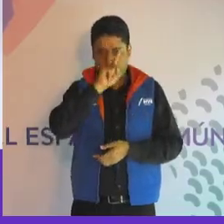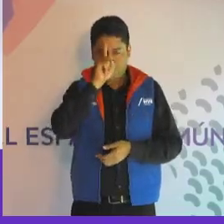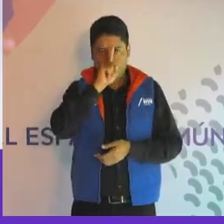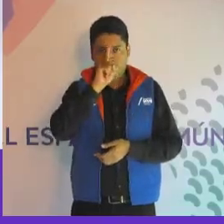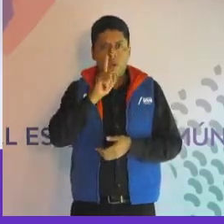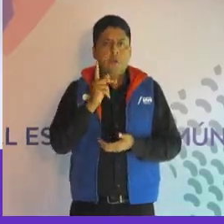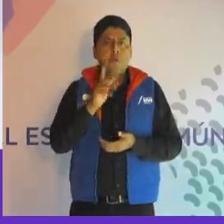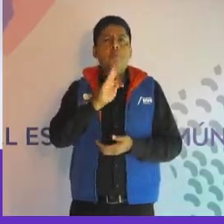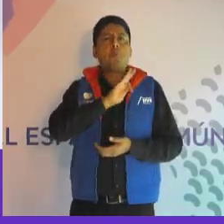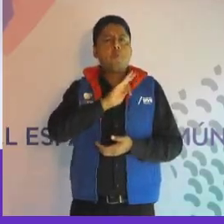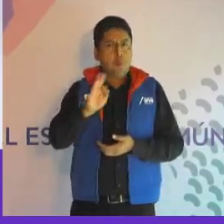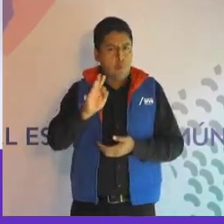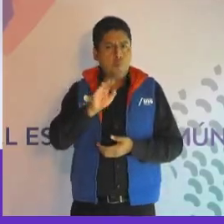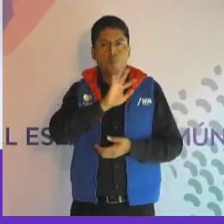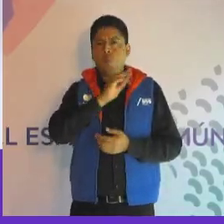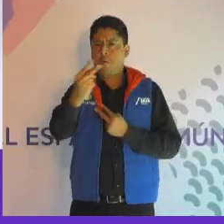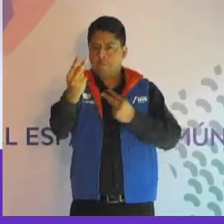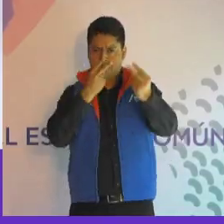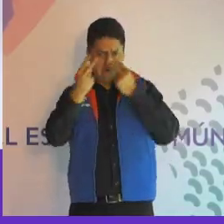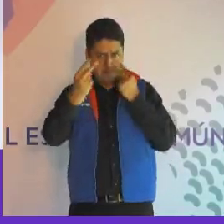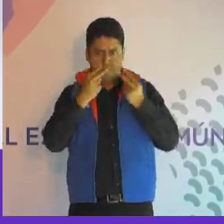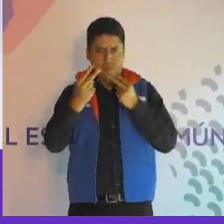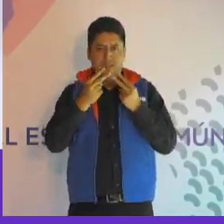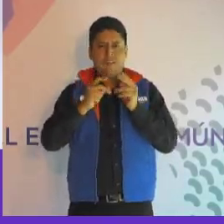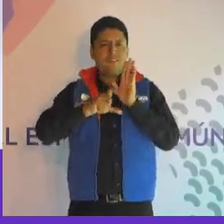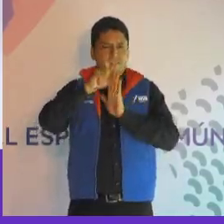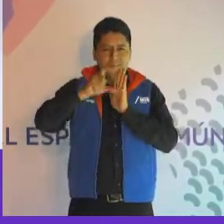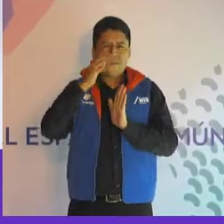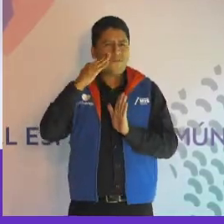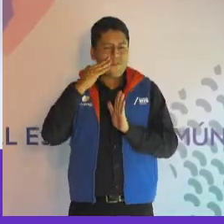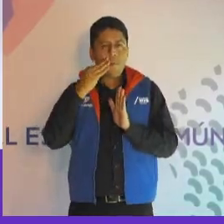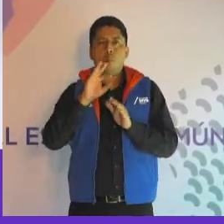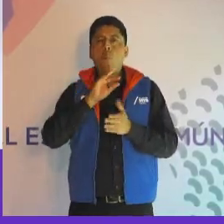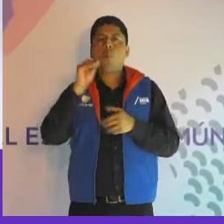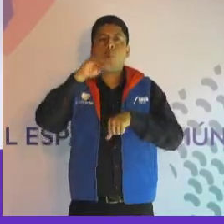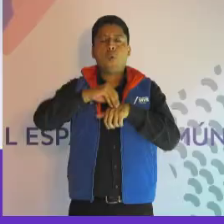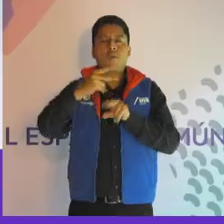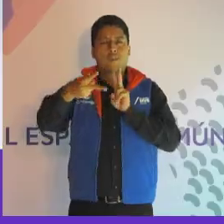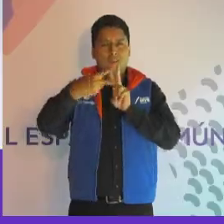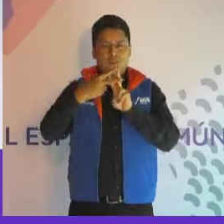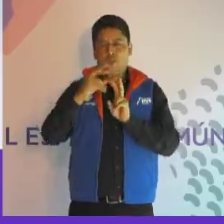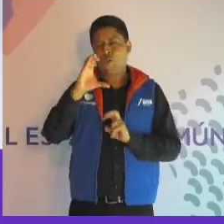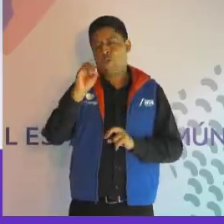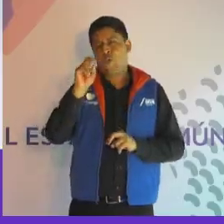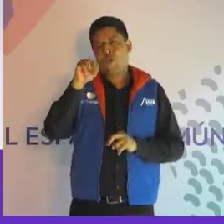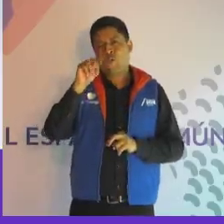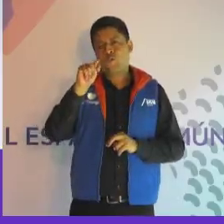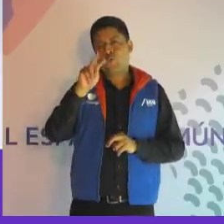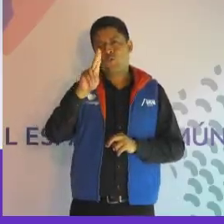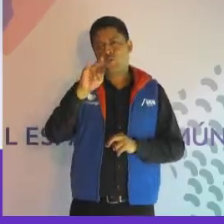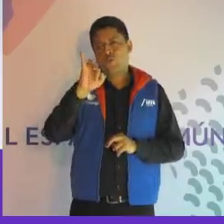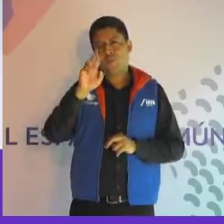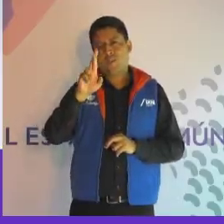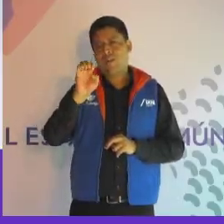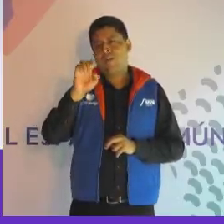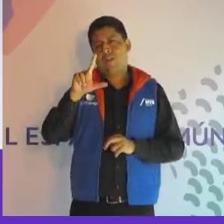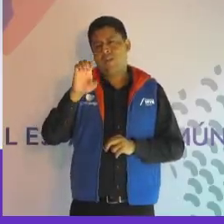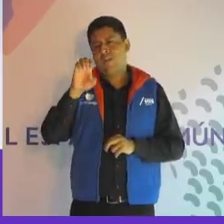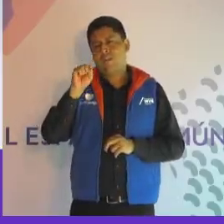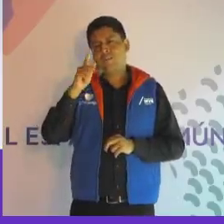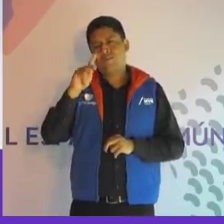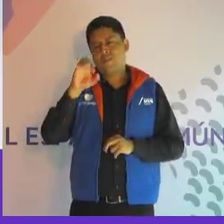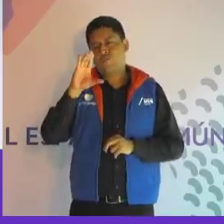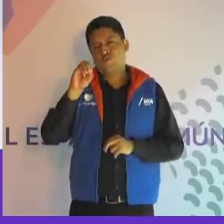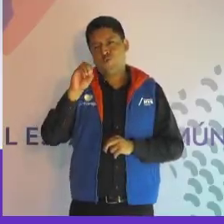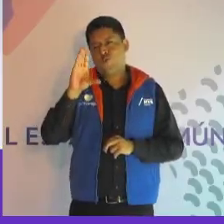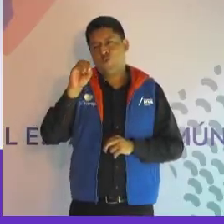sigan en las redes sociales y pongan el hashtag construir el espacio común con todos los comentarios que tengan respecto de lo que van